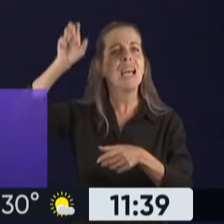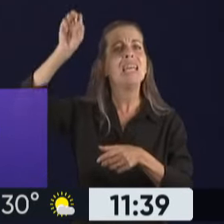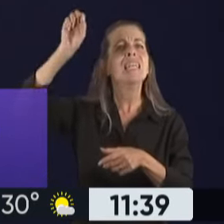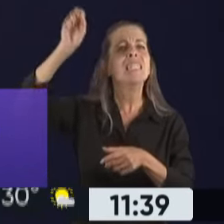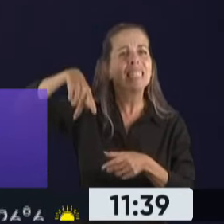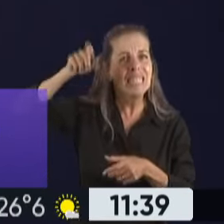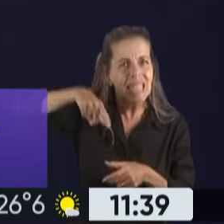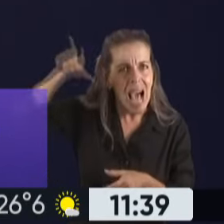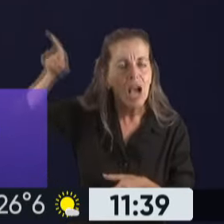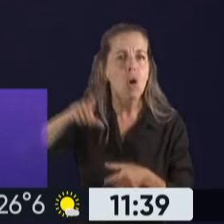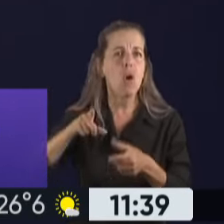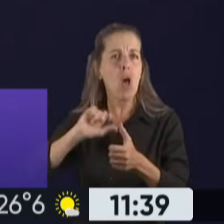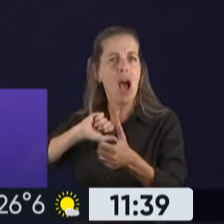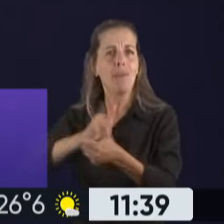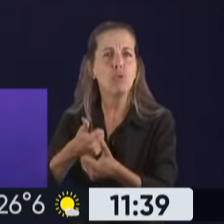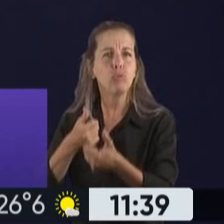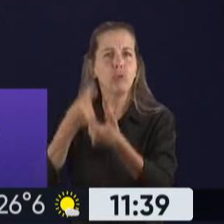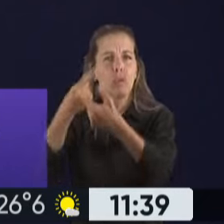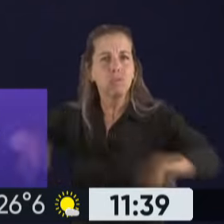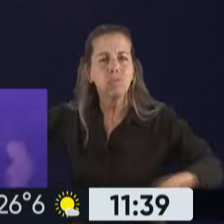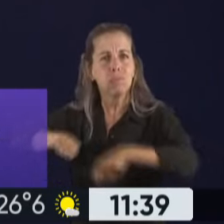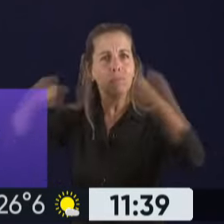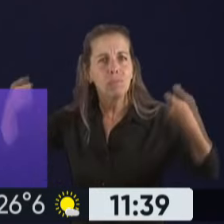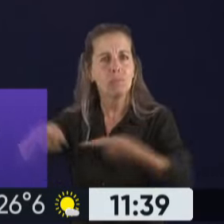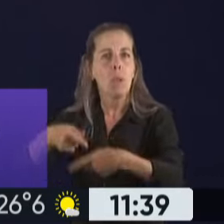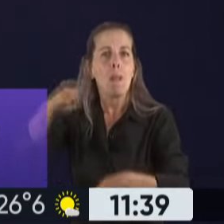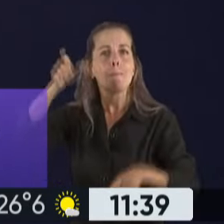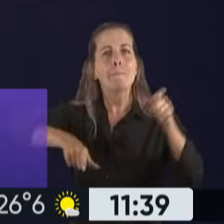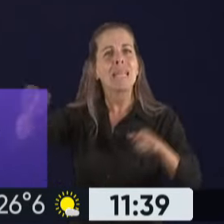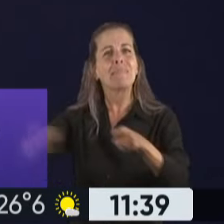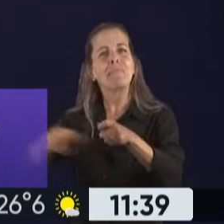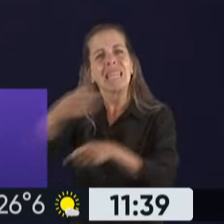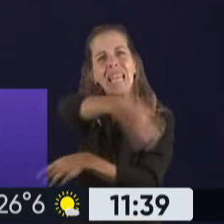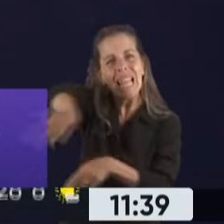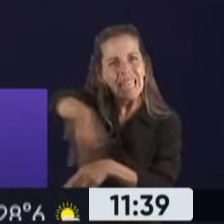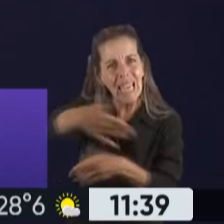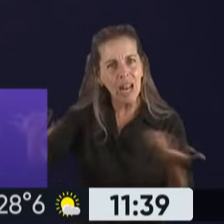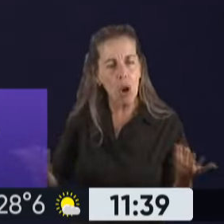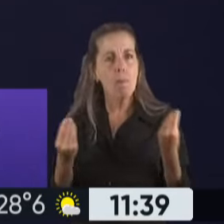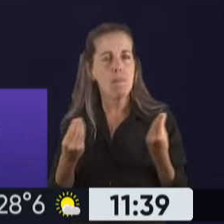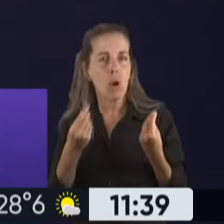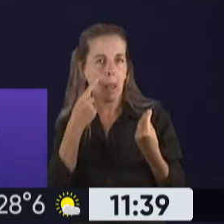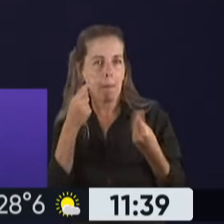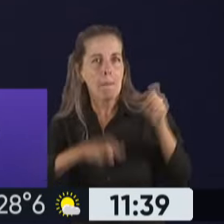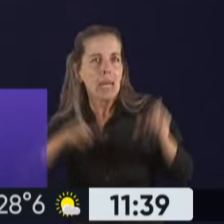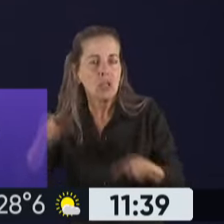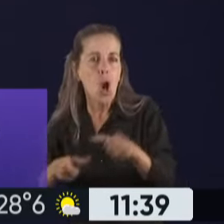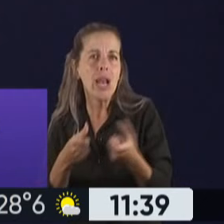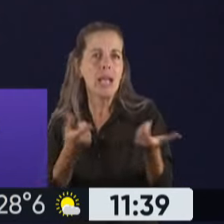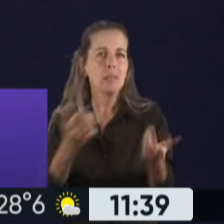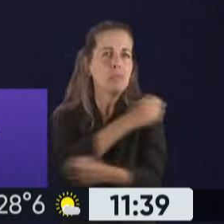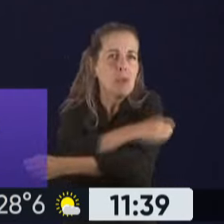algunos funcionarios o ex funcionarios eh aprovechándose de las necesidades de la gente y en este